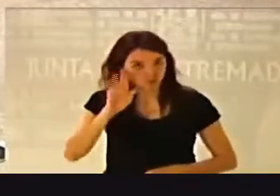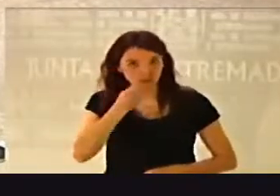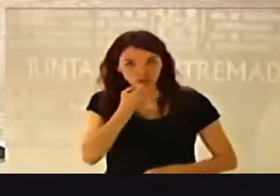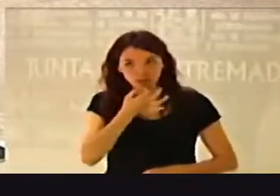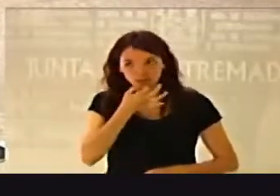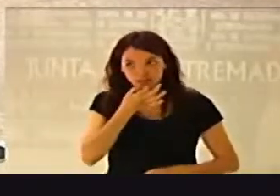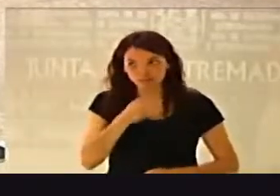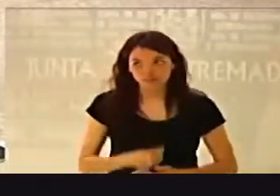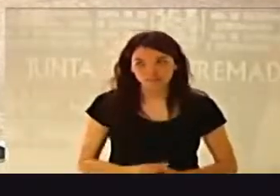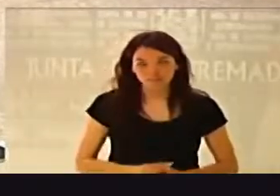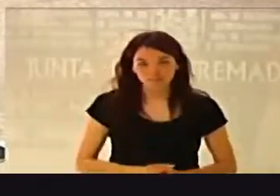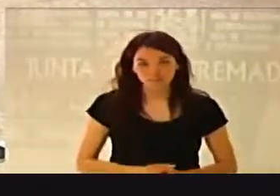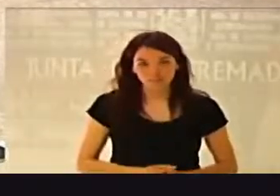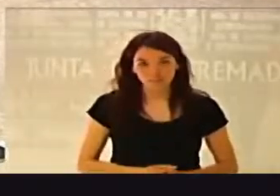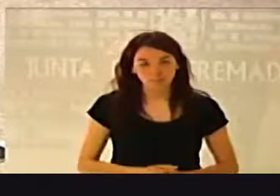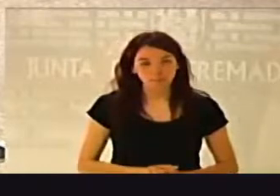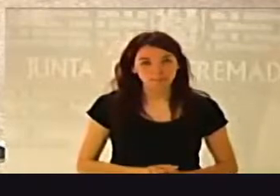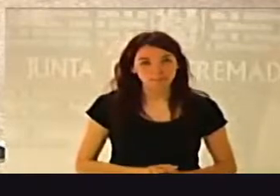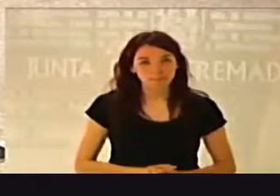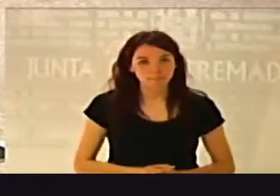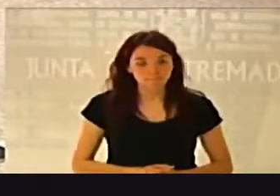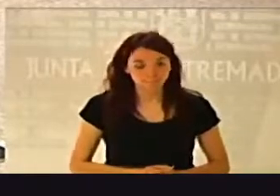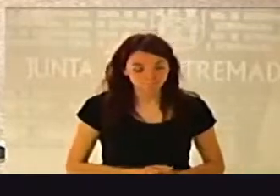tardes. No sé si se me escucha.